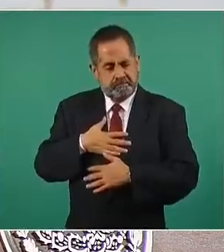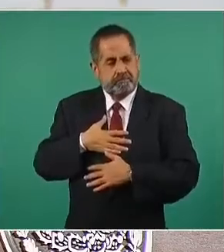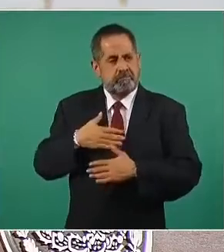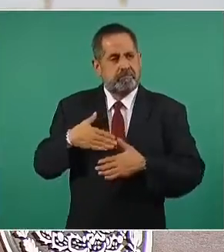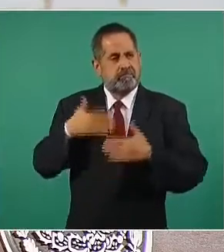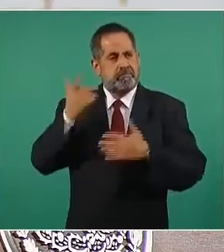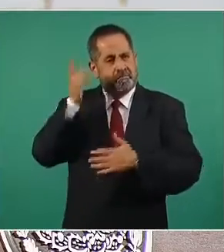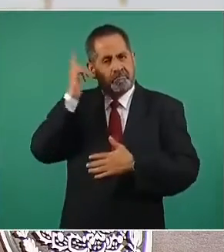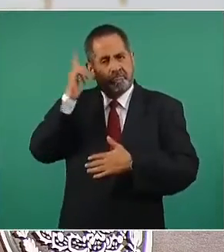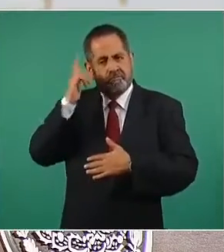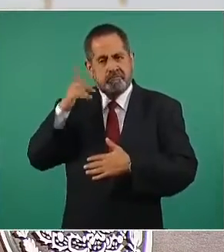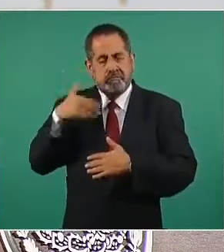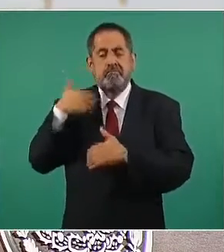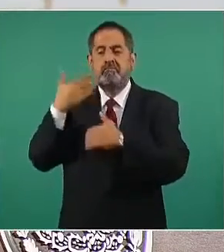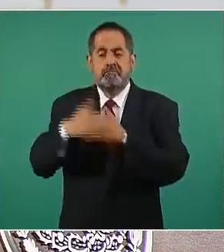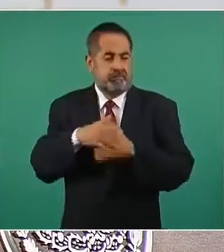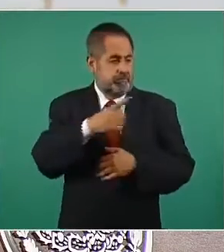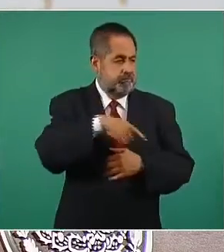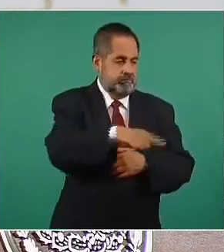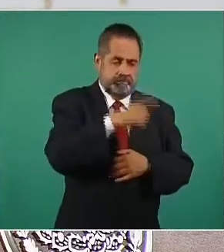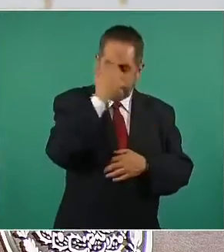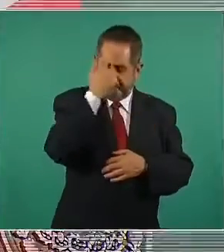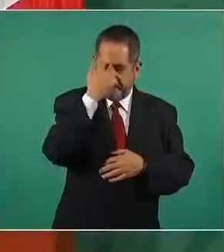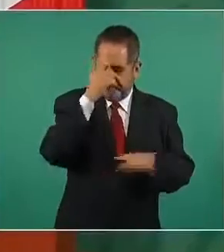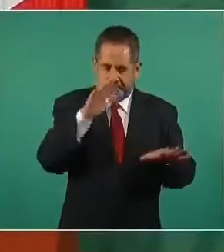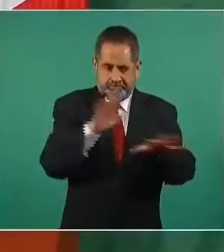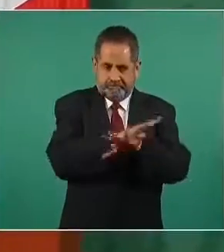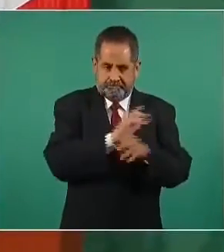haya una renovación